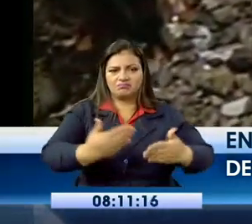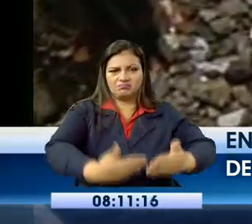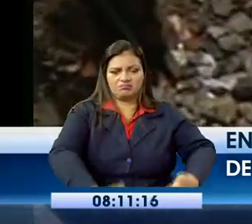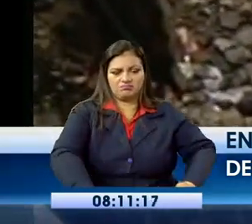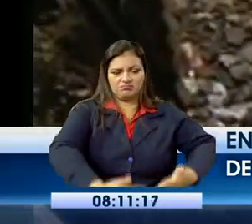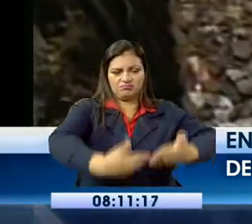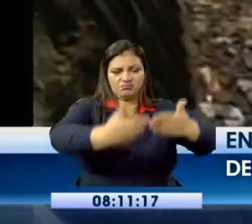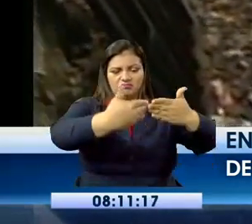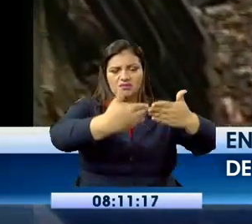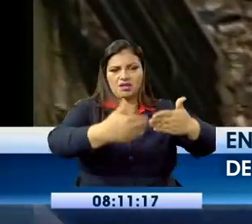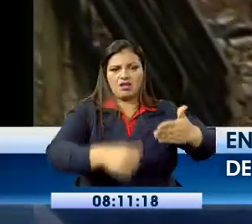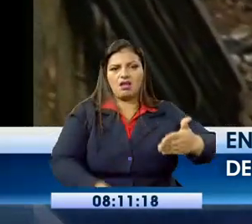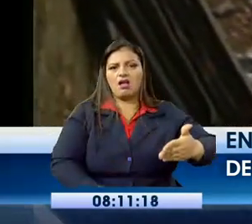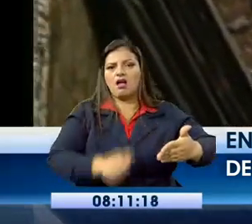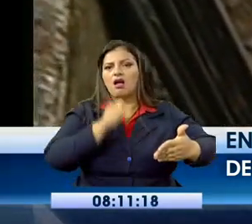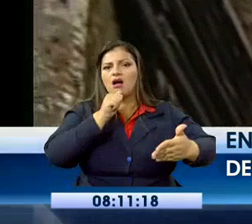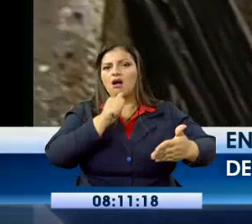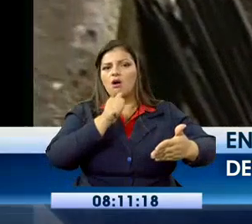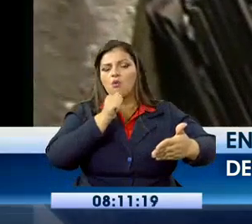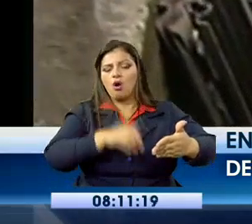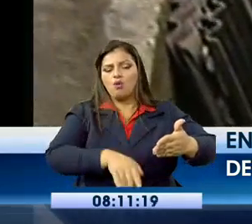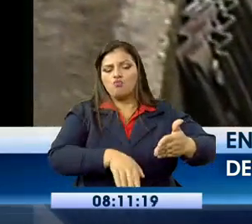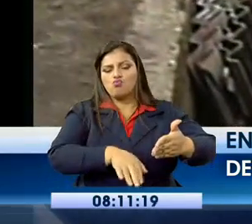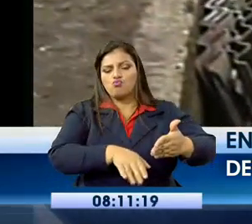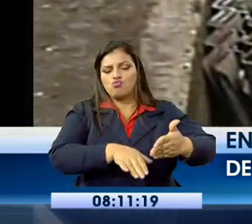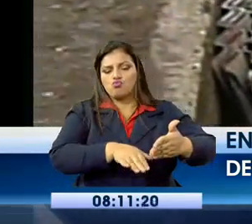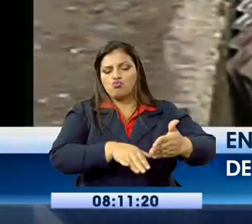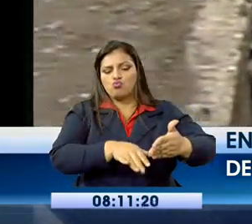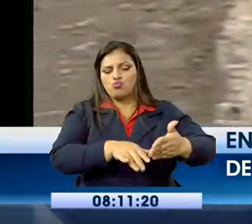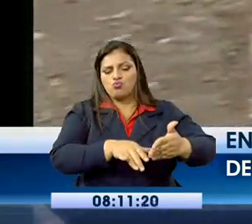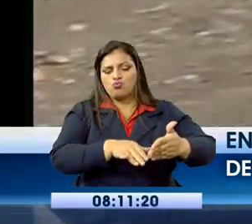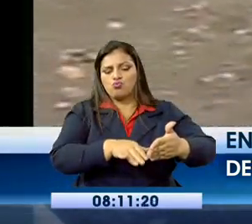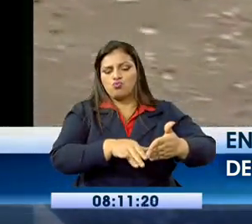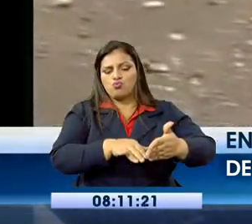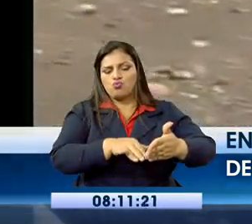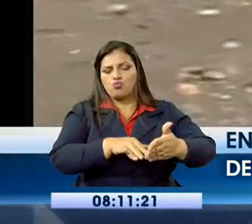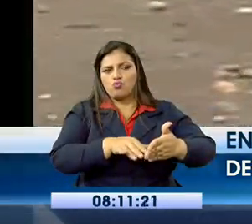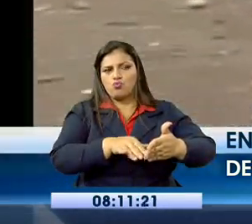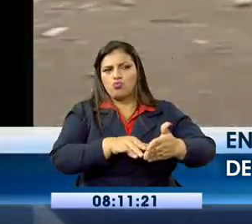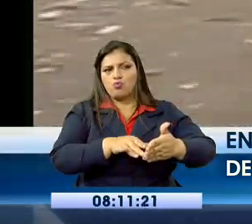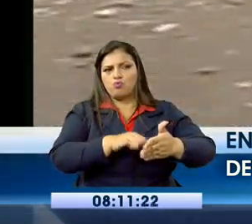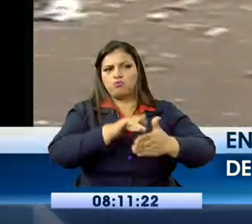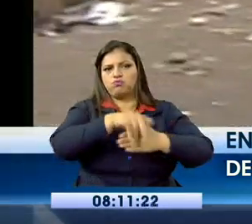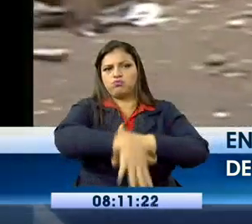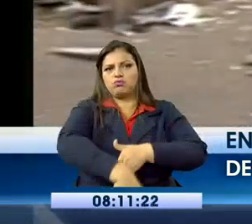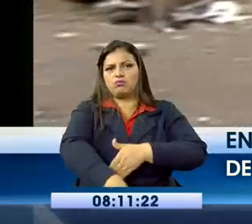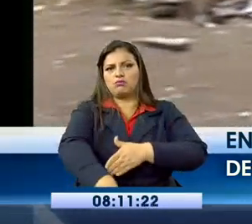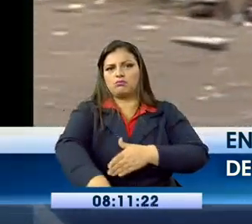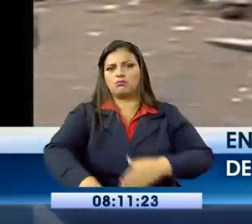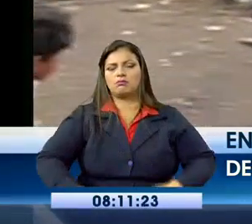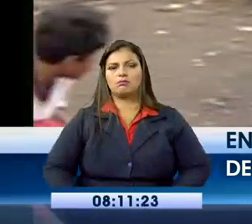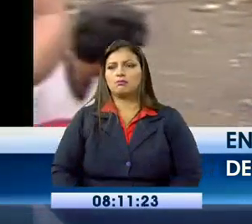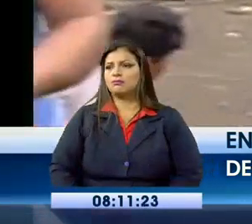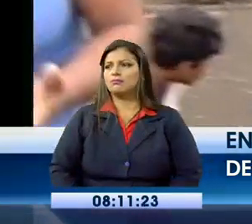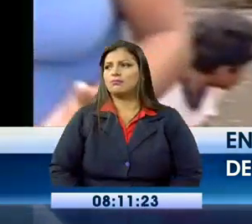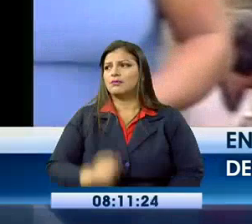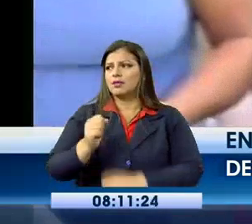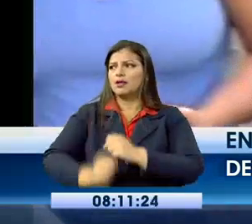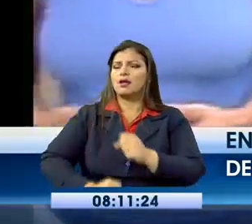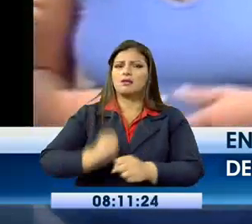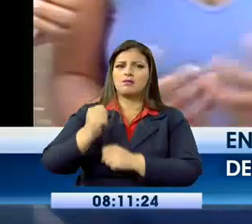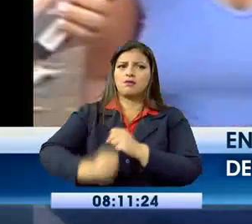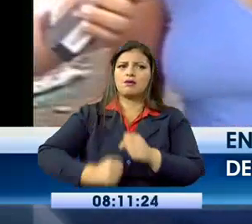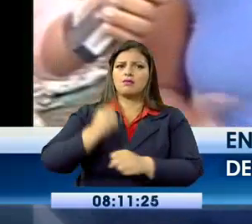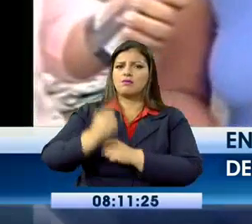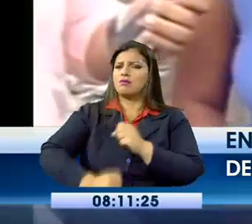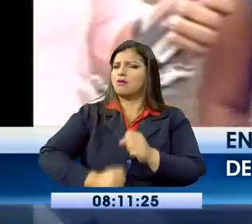se me chipió en todas las camas. ¿A qué se debe esto, señora? ¿Todos los años lo mismo? Todos los años la misma cosa que pasa esto y que está recién. ¿Y